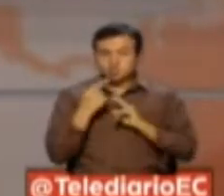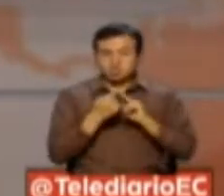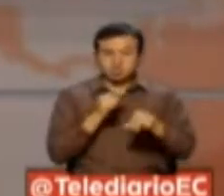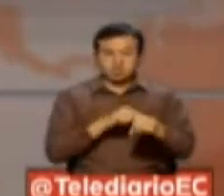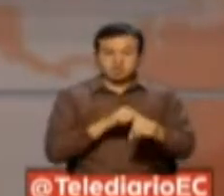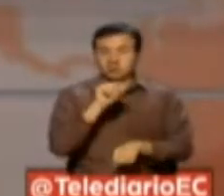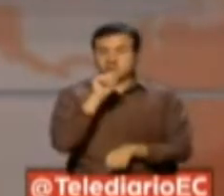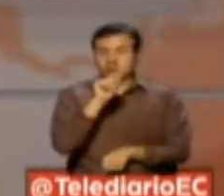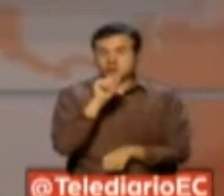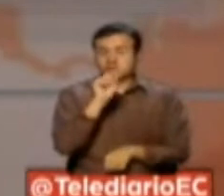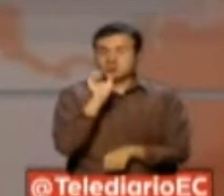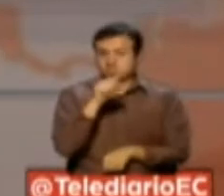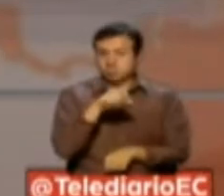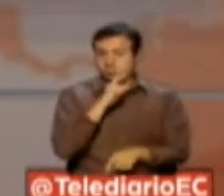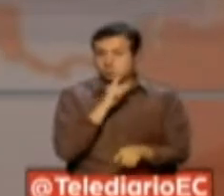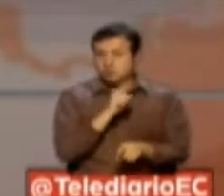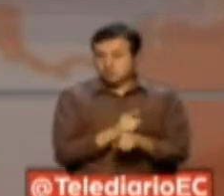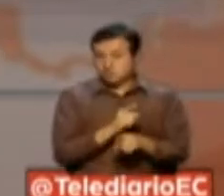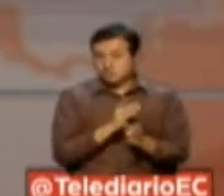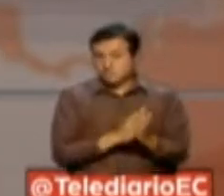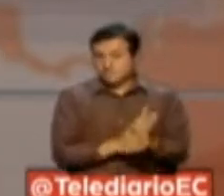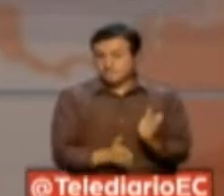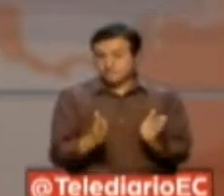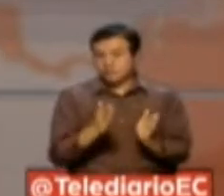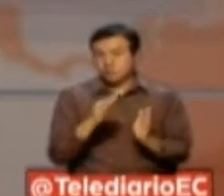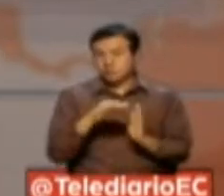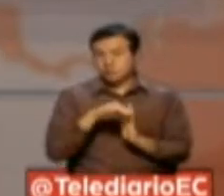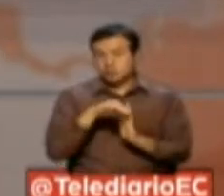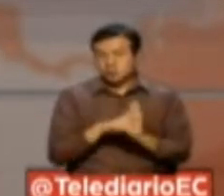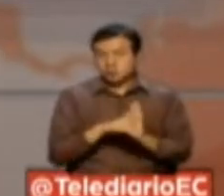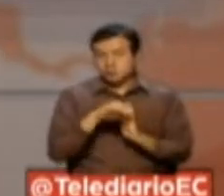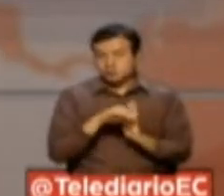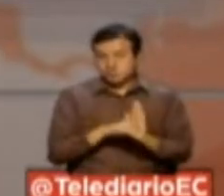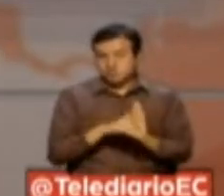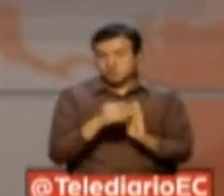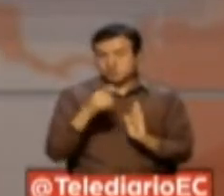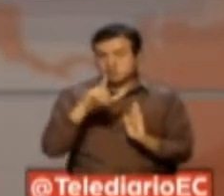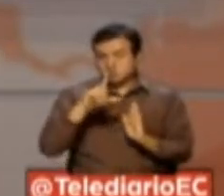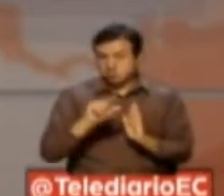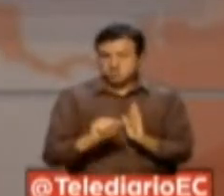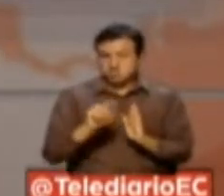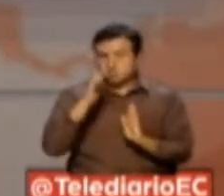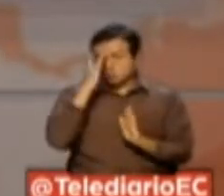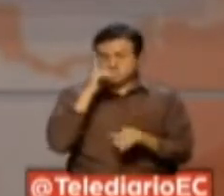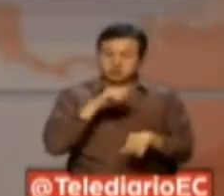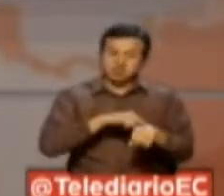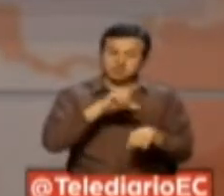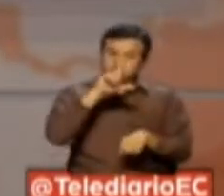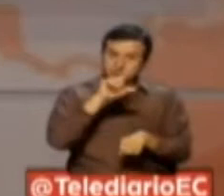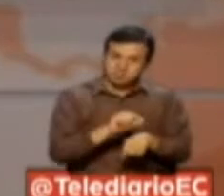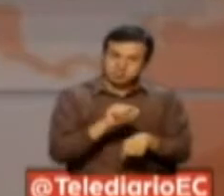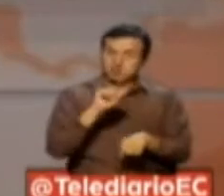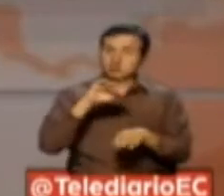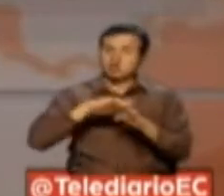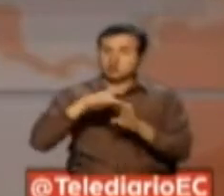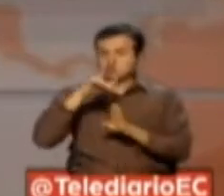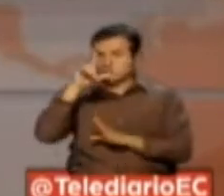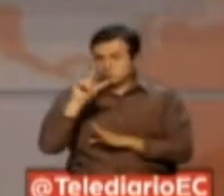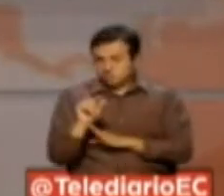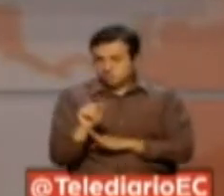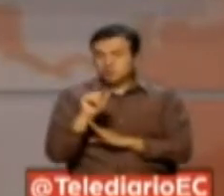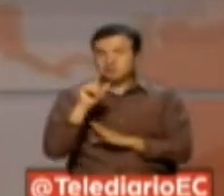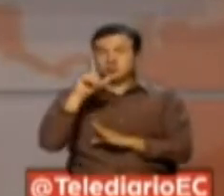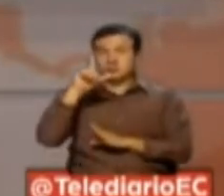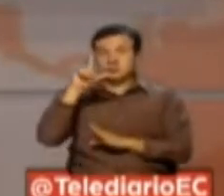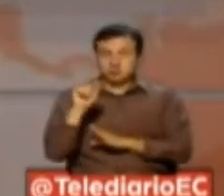a corto plazo podría resultar en menor costo porque menor plazo menor riesgo a